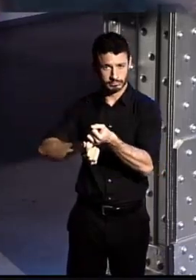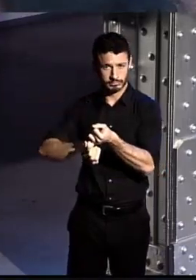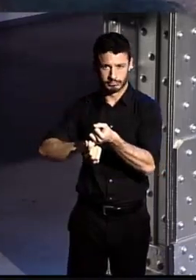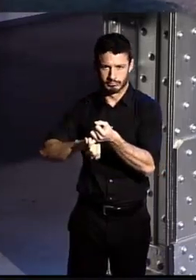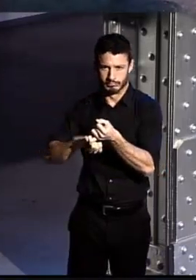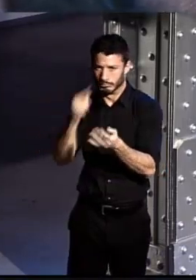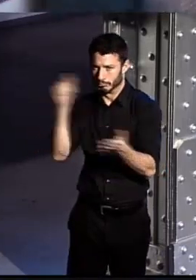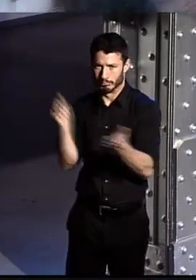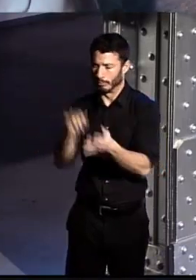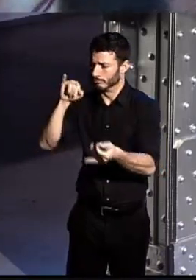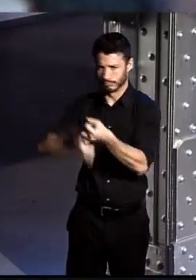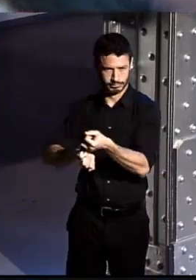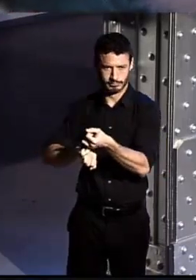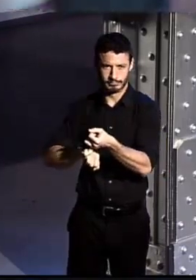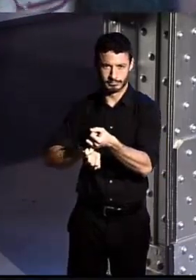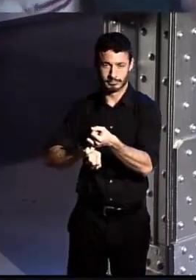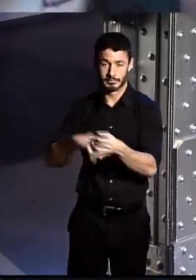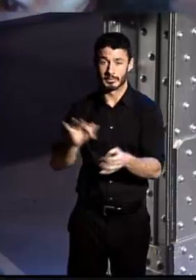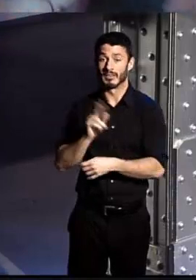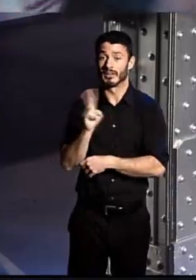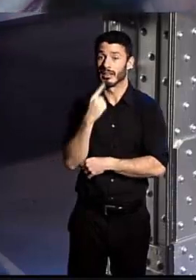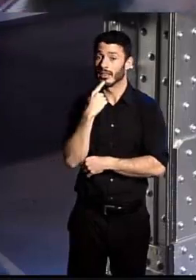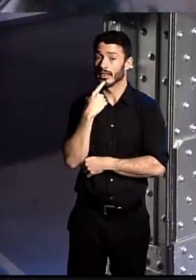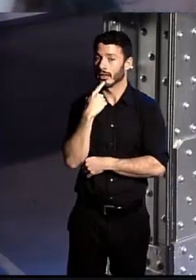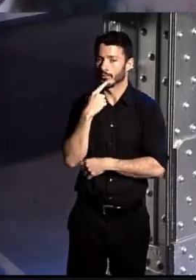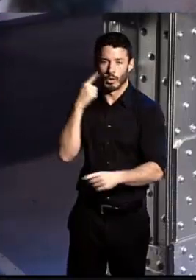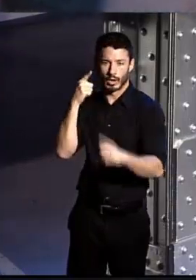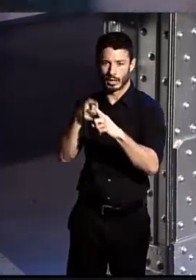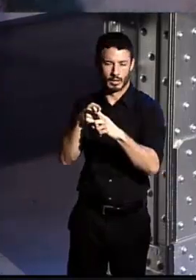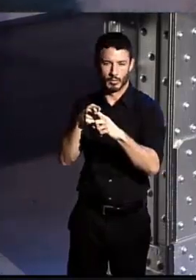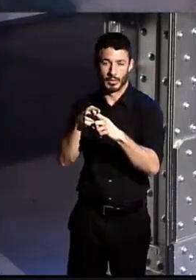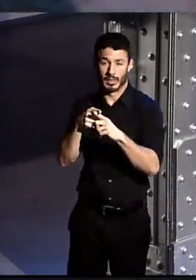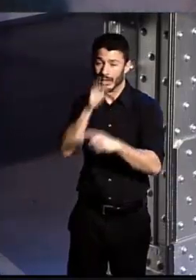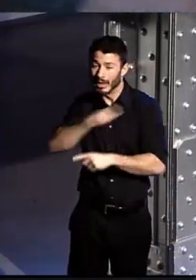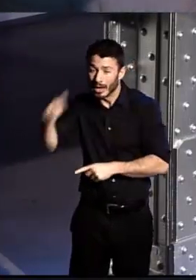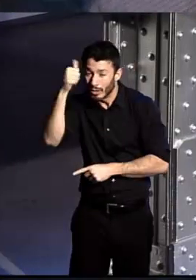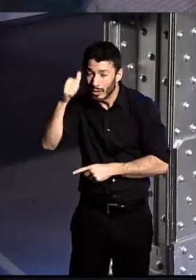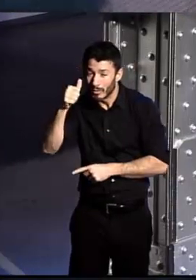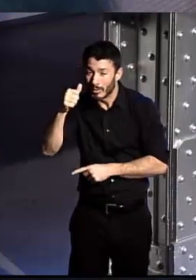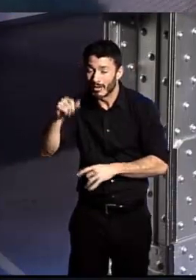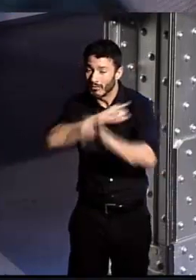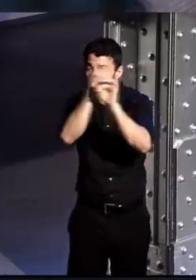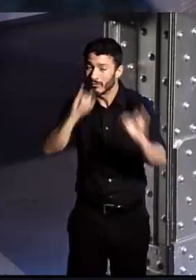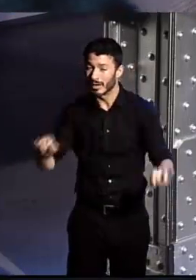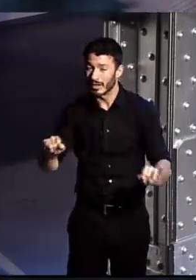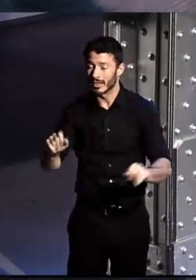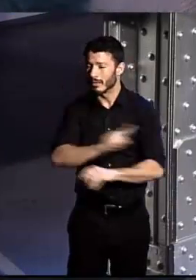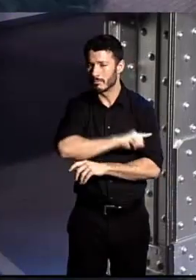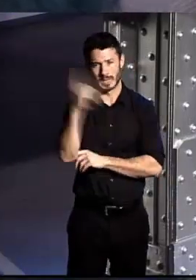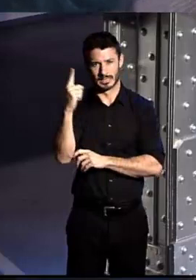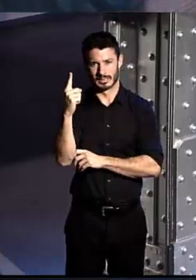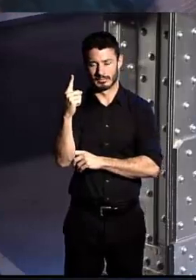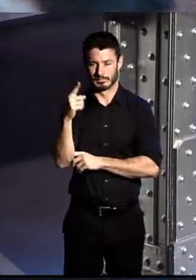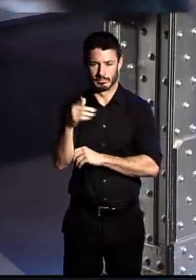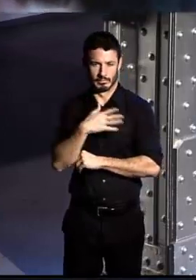rápidamente y además él dice para ser el más feliz de los hombres. Yo creo que ni misógino ni misógamo, vamos.